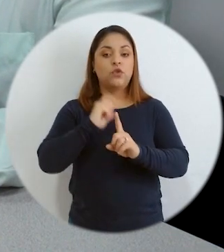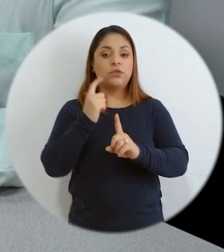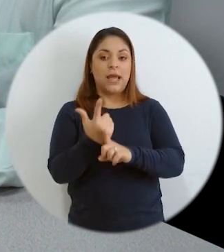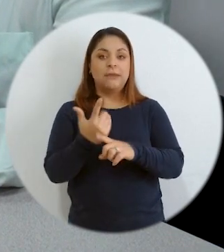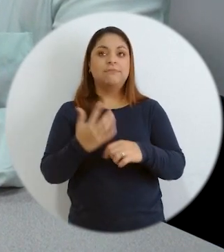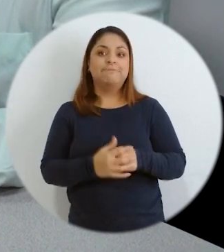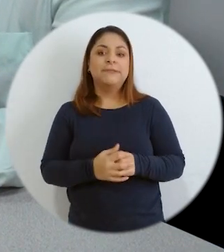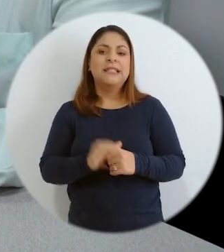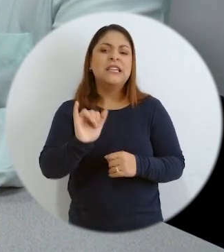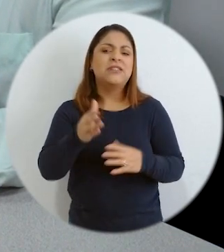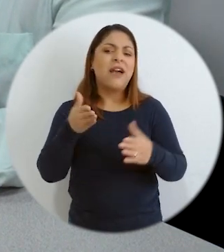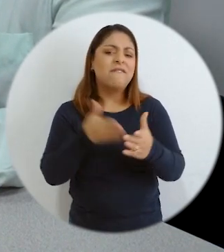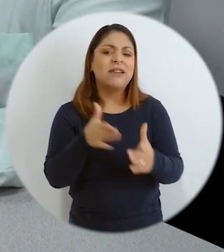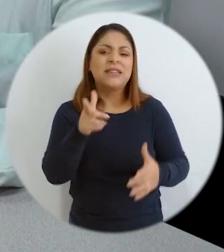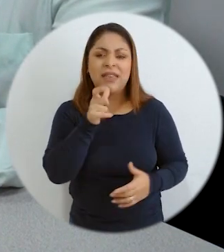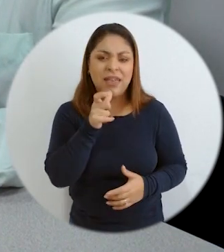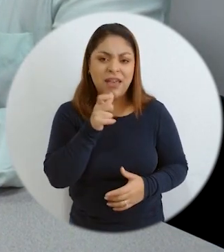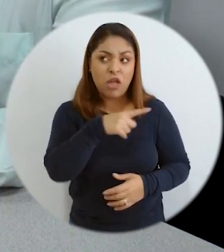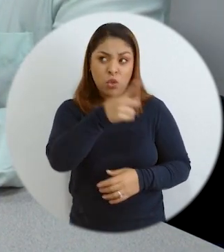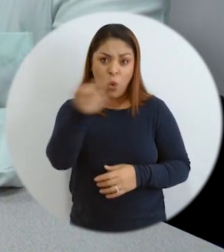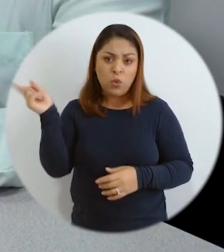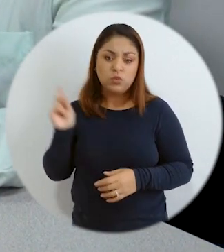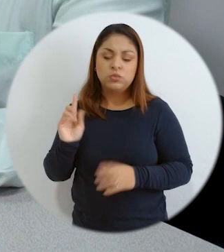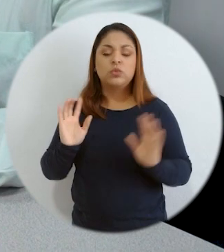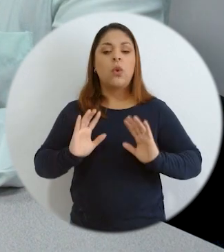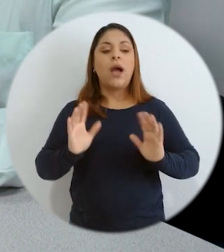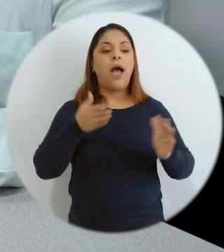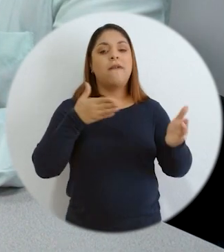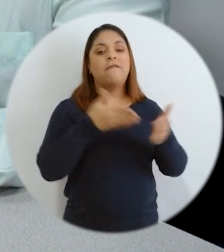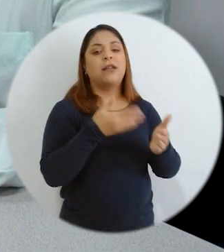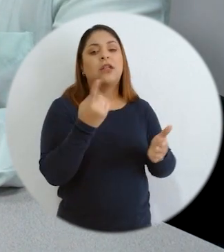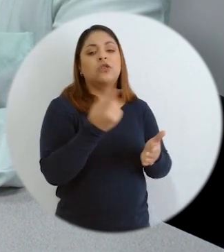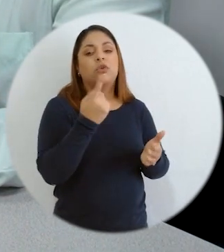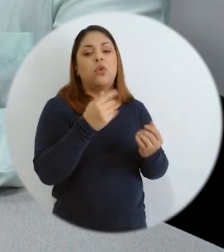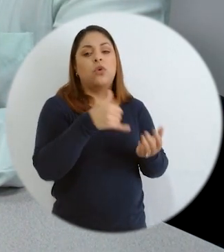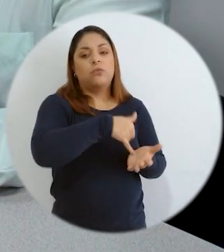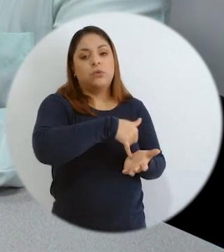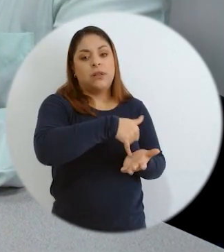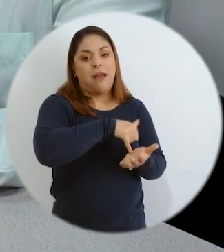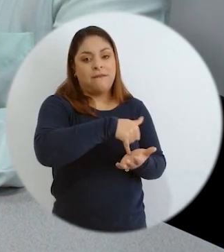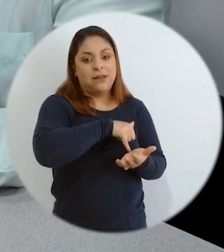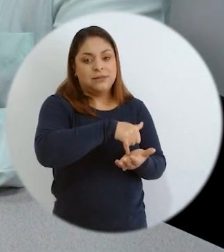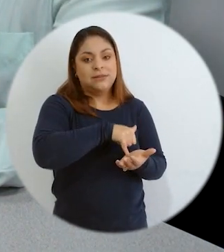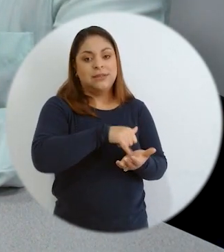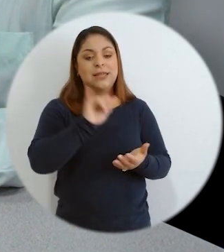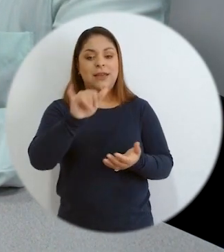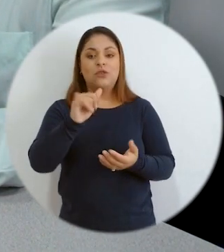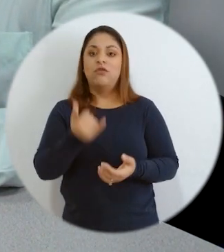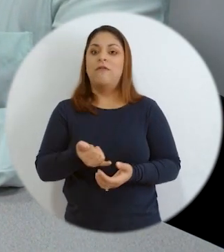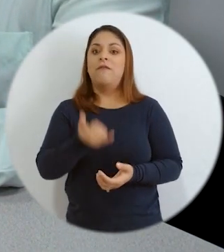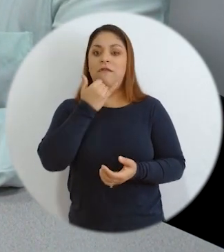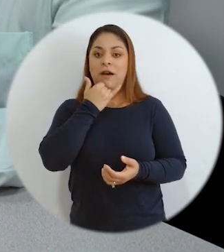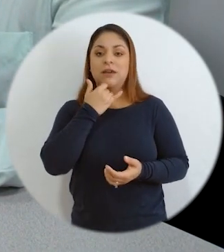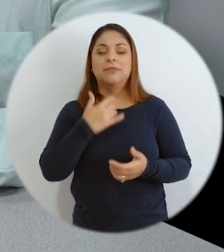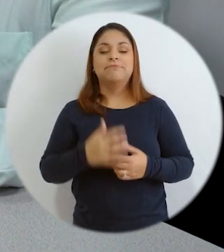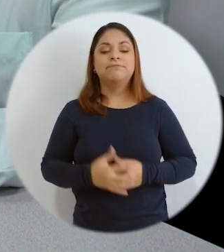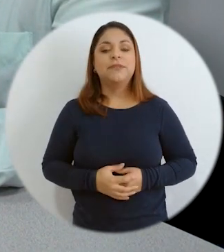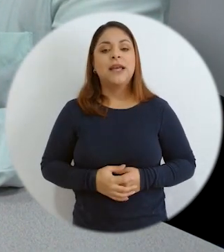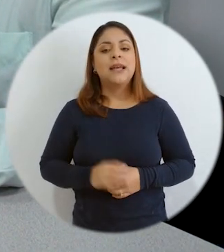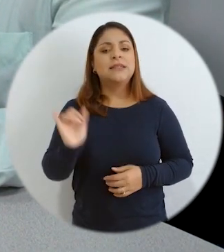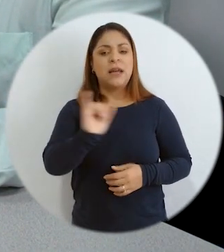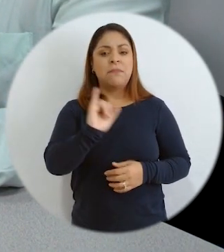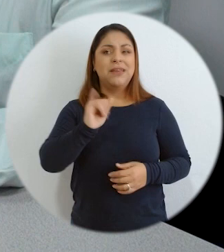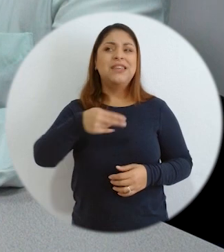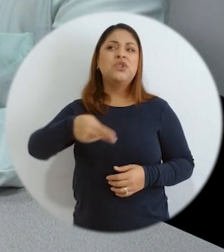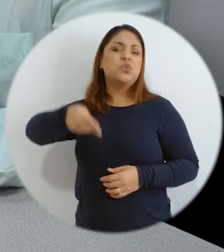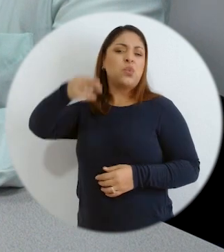afectan no a todos, sino que afectan especialmente a los más vulnerables, ¿verdad? Y en esto yo creo que estamos fallando.